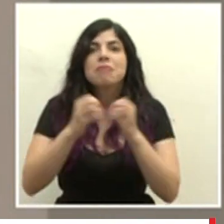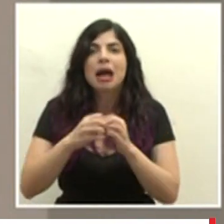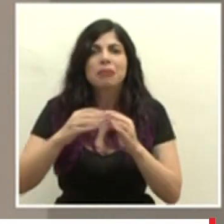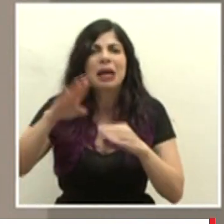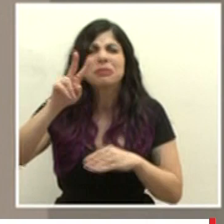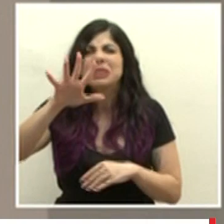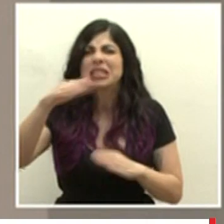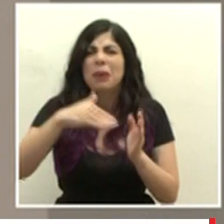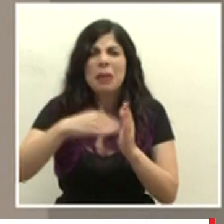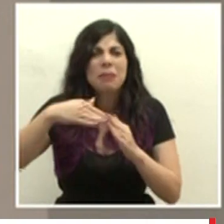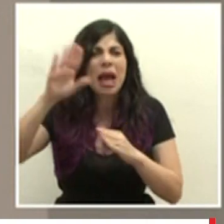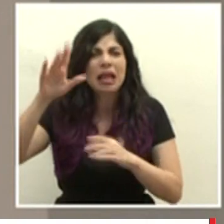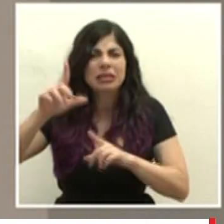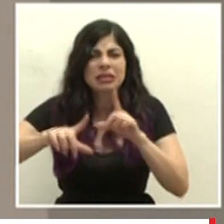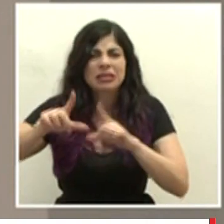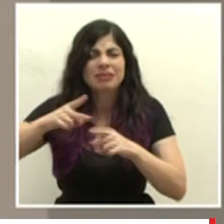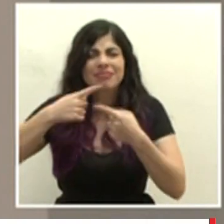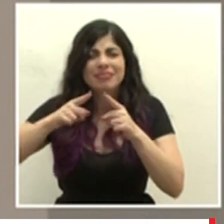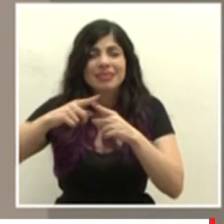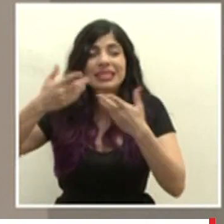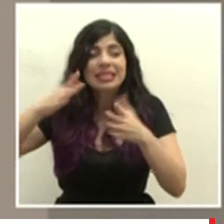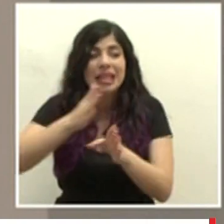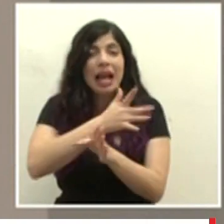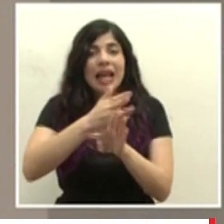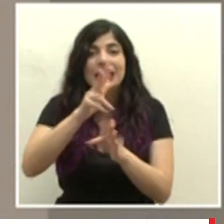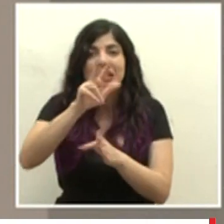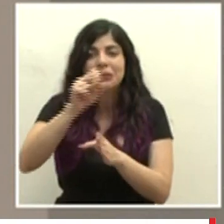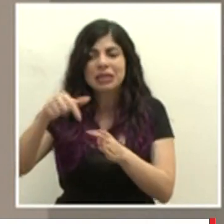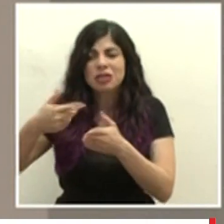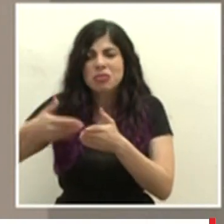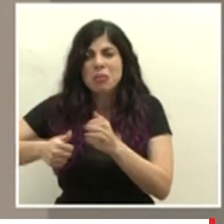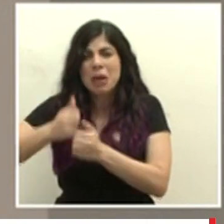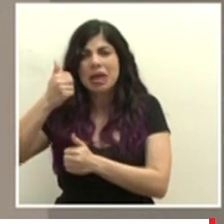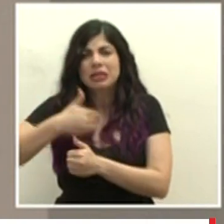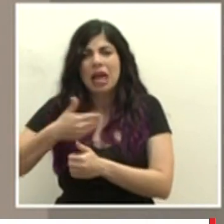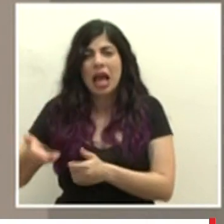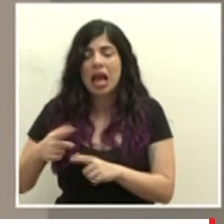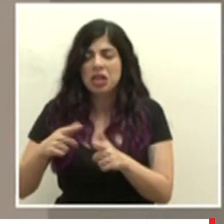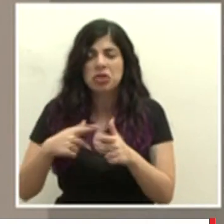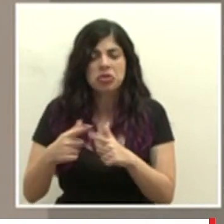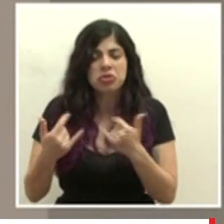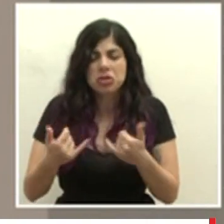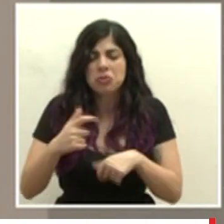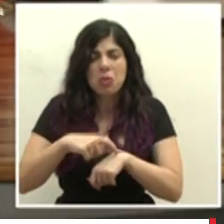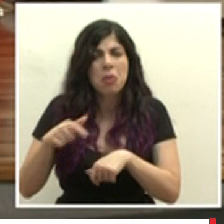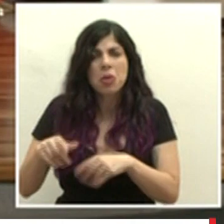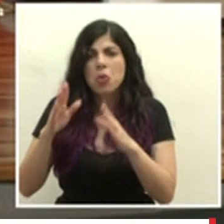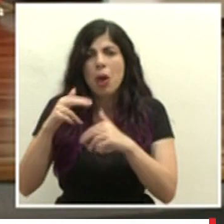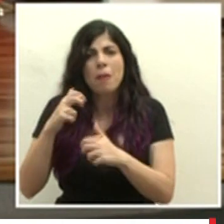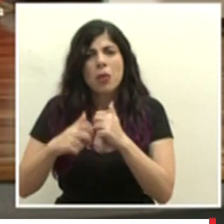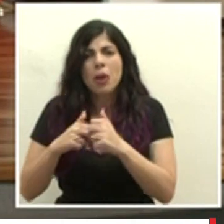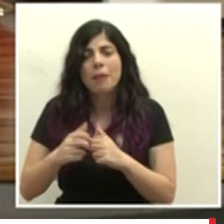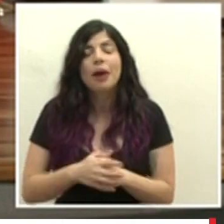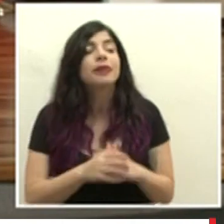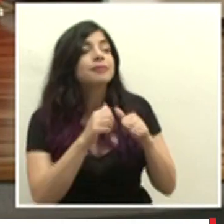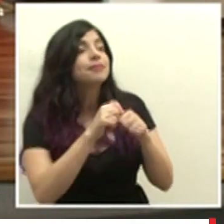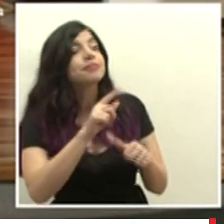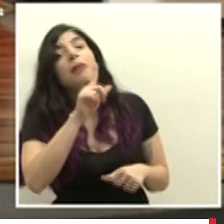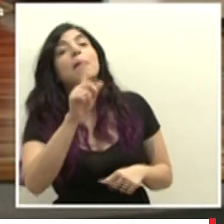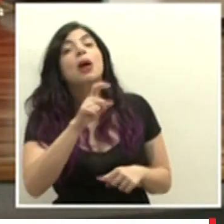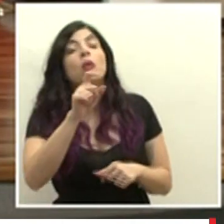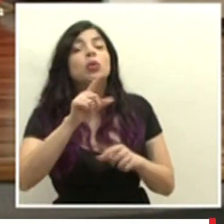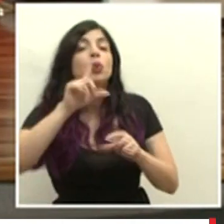de 25.000 pruebas de todas las que habíamos hecho en 3 meses, así que en eso no hay en este momento problema. Continuamos con las consultas de